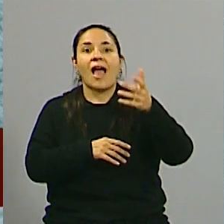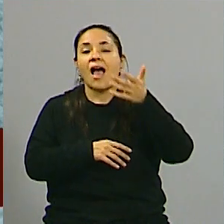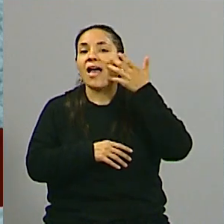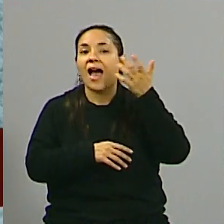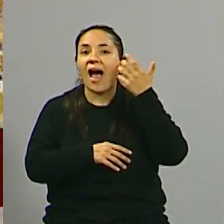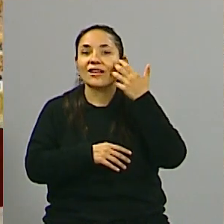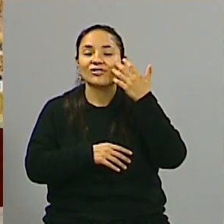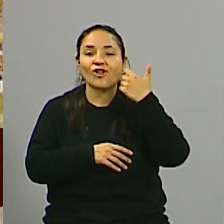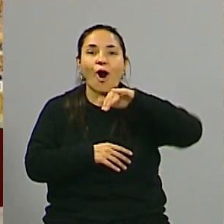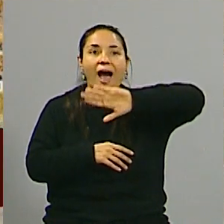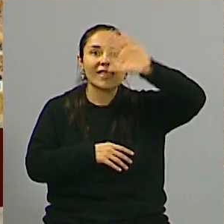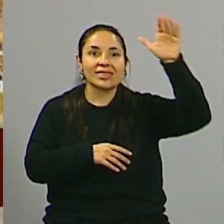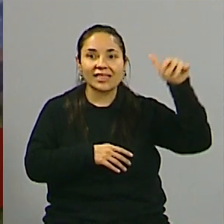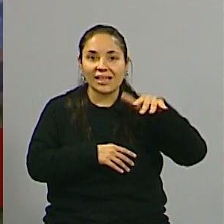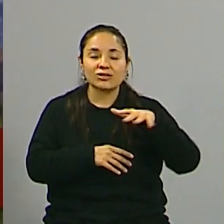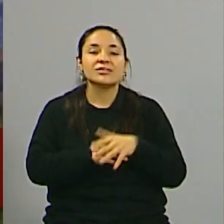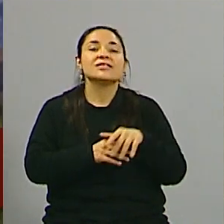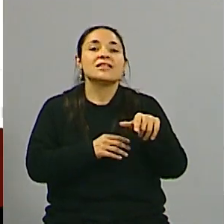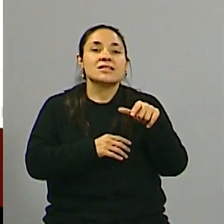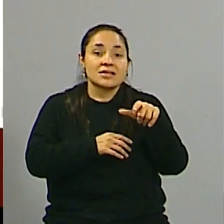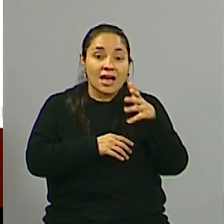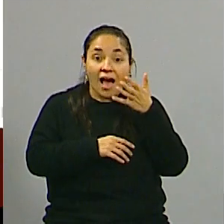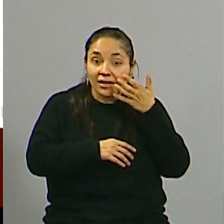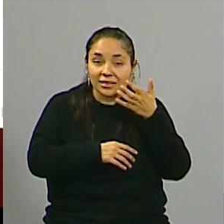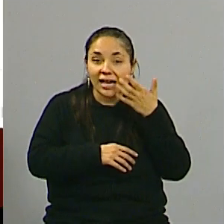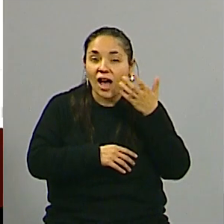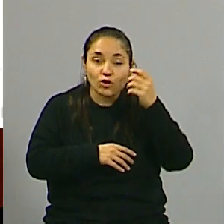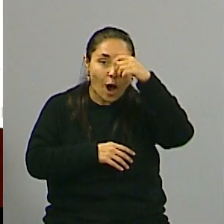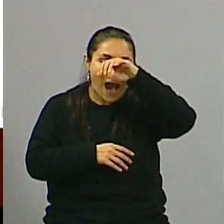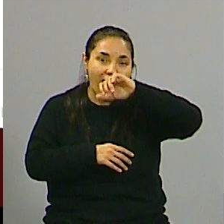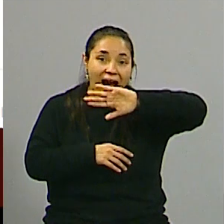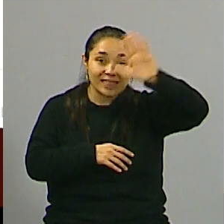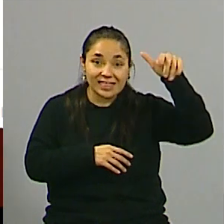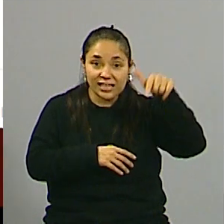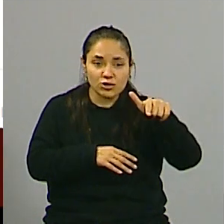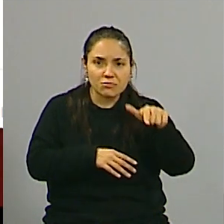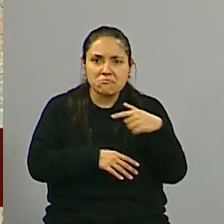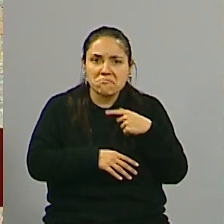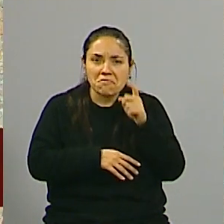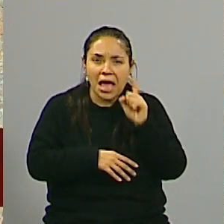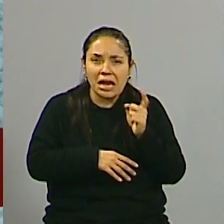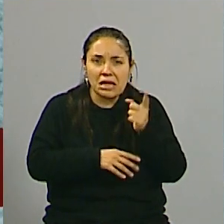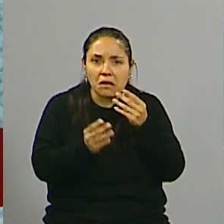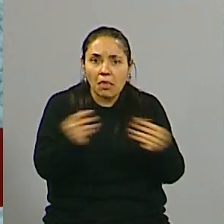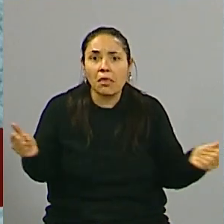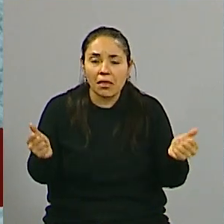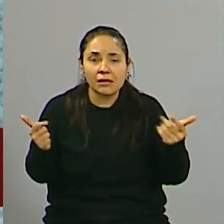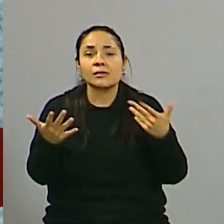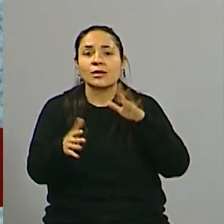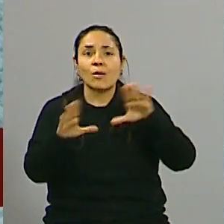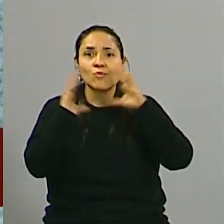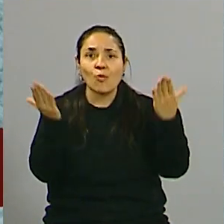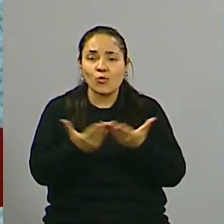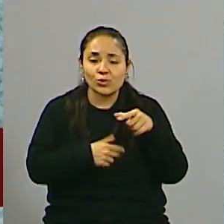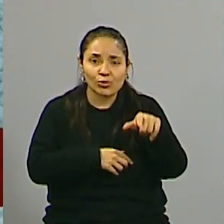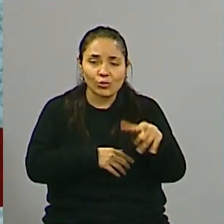la zona de Uspallata, uno de los 5 felinos más amenazados del mundo. Entonces esto fue también un trabajo muy interesante y que ayuda a fundamentar